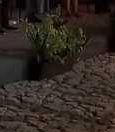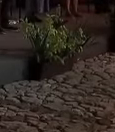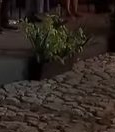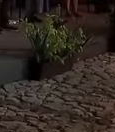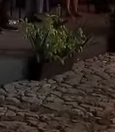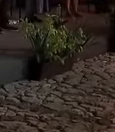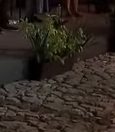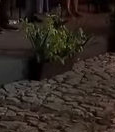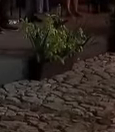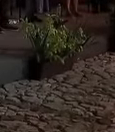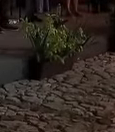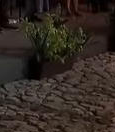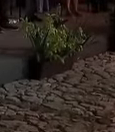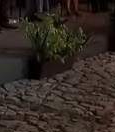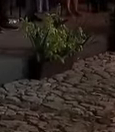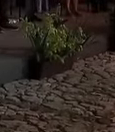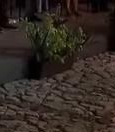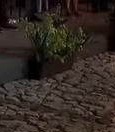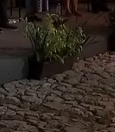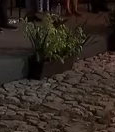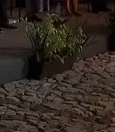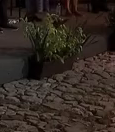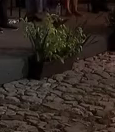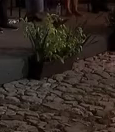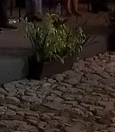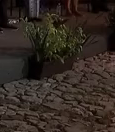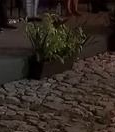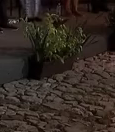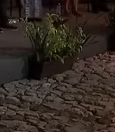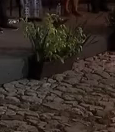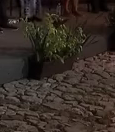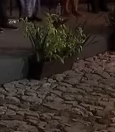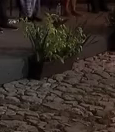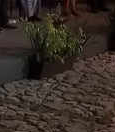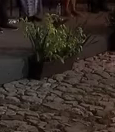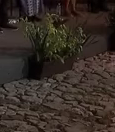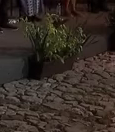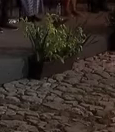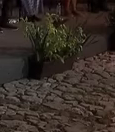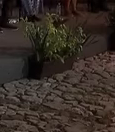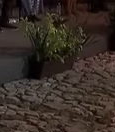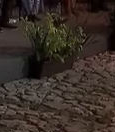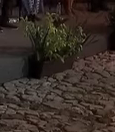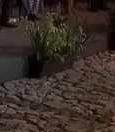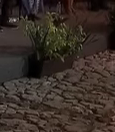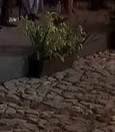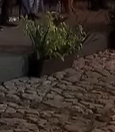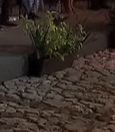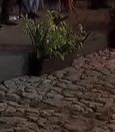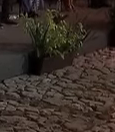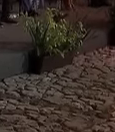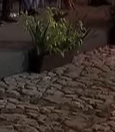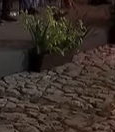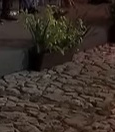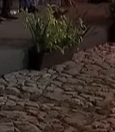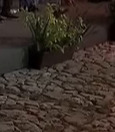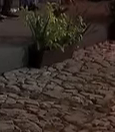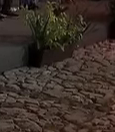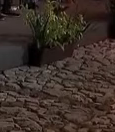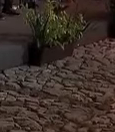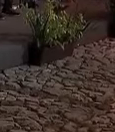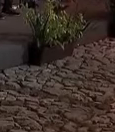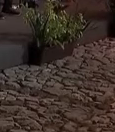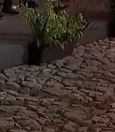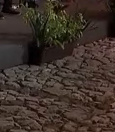Pedimos a nuestras autoridades y beneficiarias tomen sus asientos. En estos momentos, el